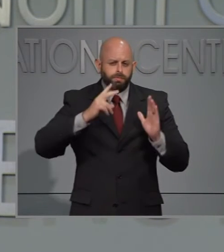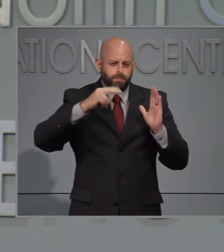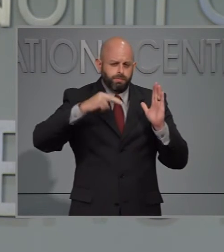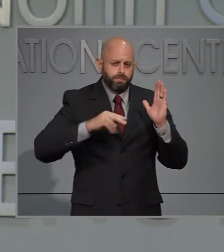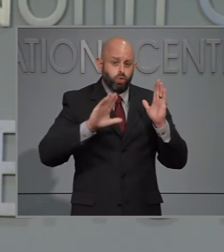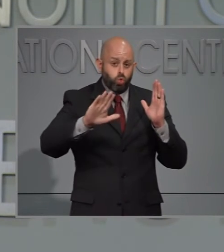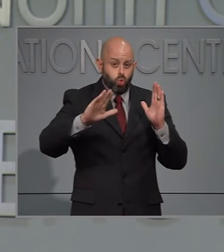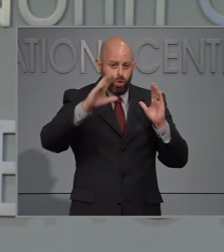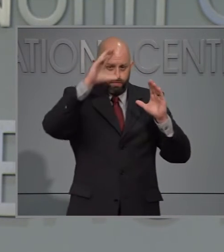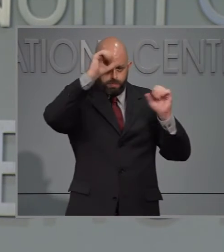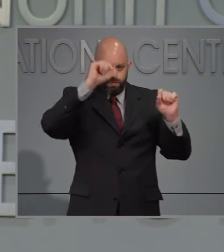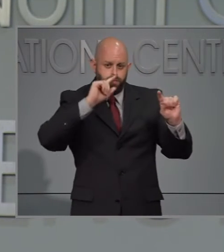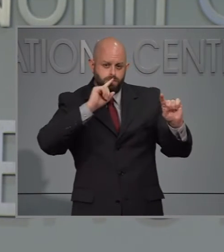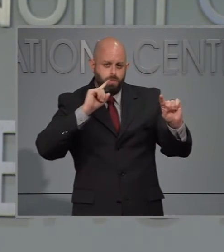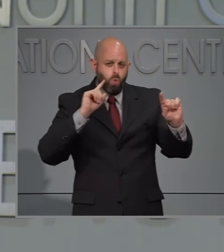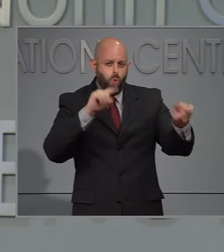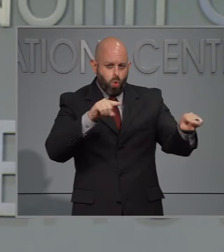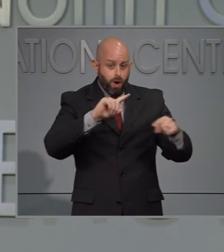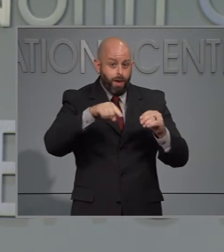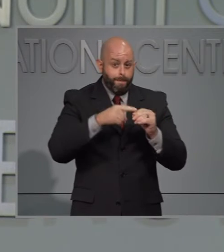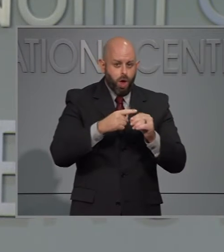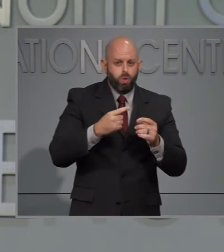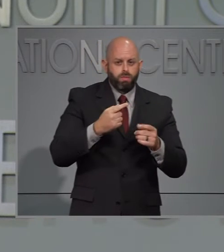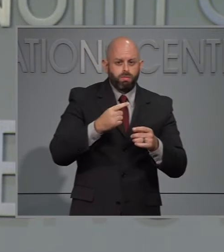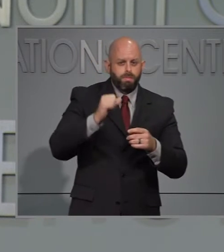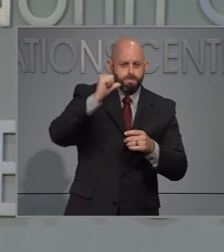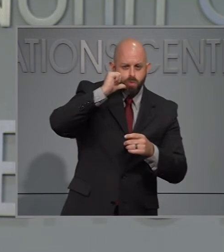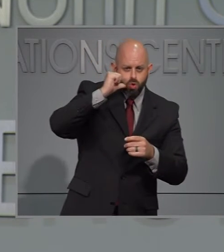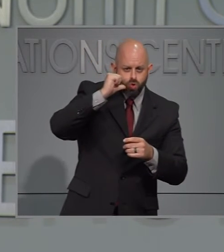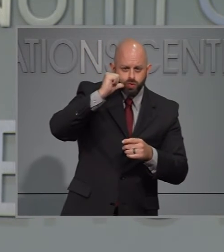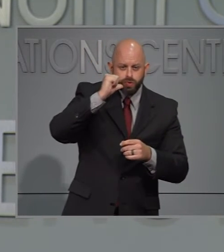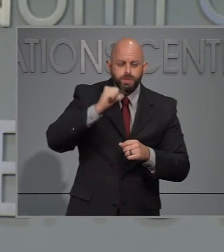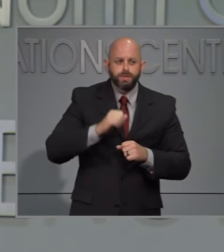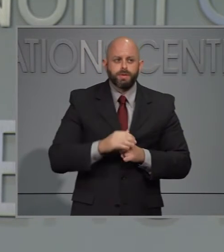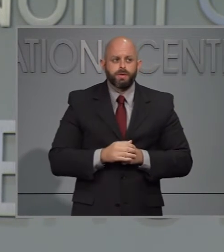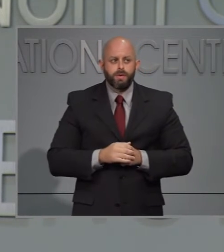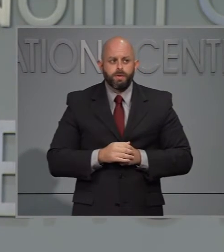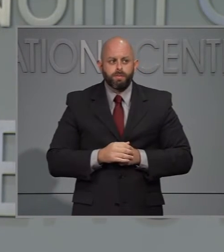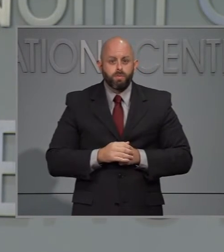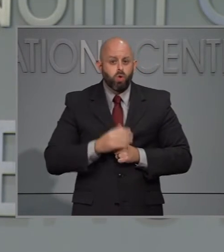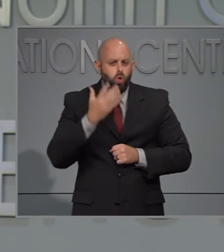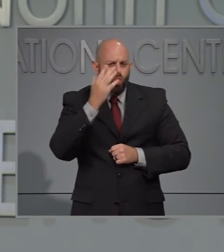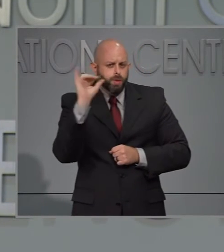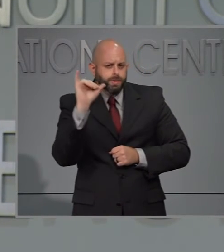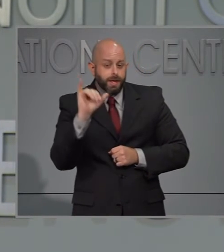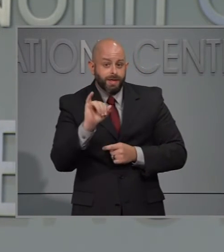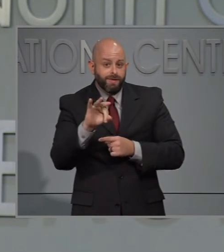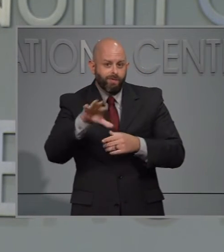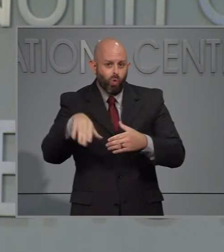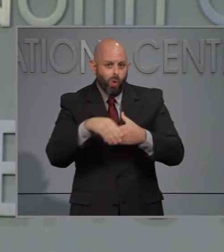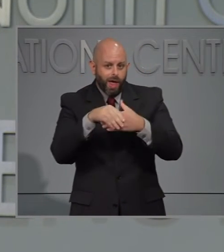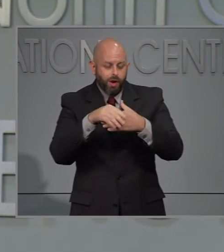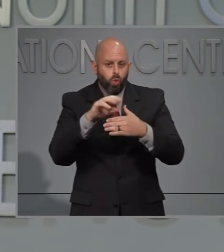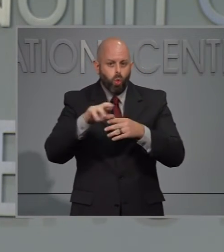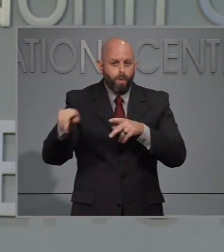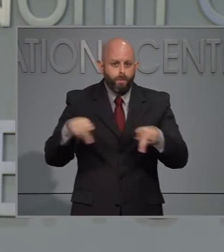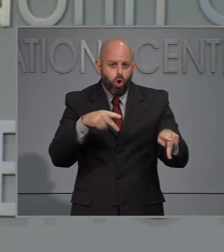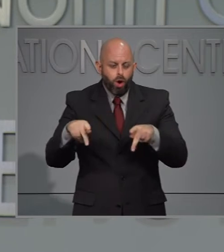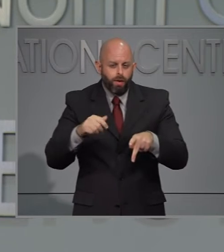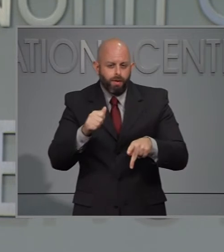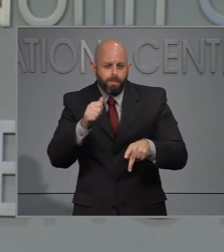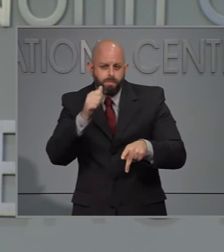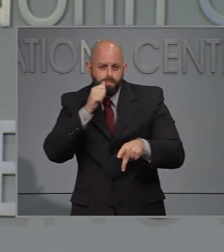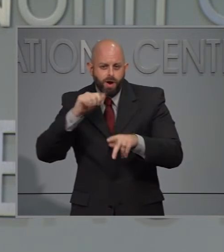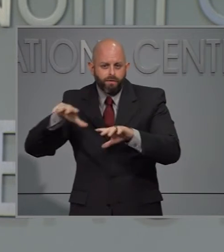me equivoco, parece que hay un evento, que sea una boda o alguna otra cosa así. Ellos